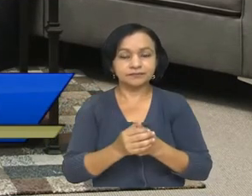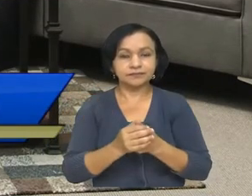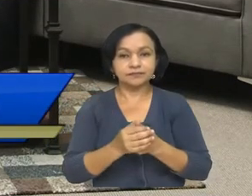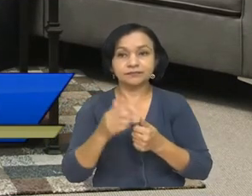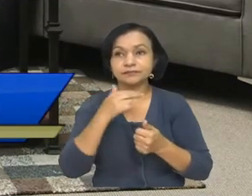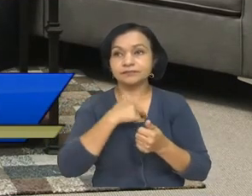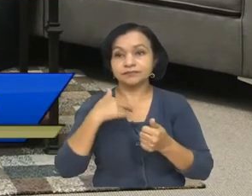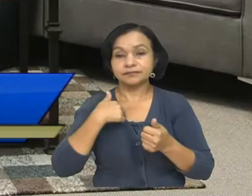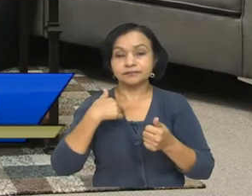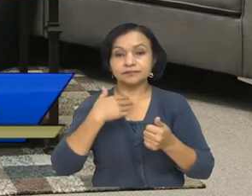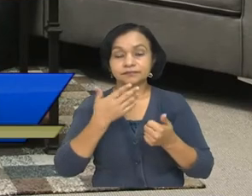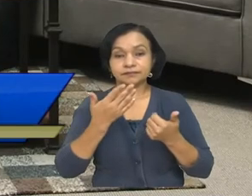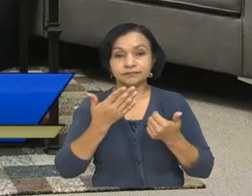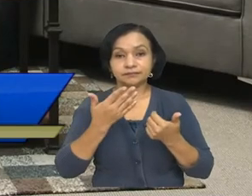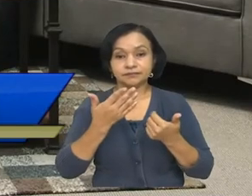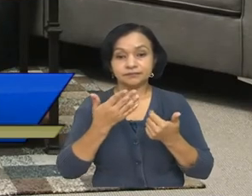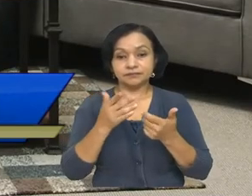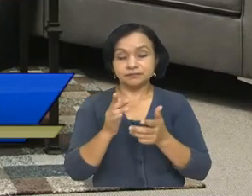una guardia